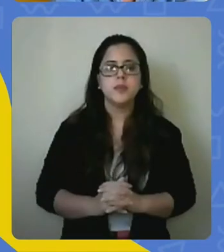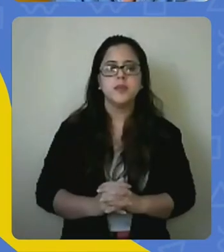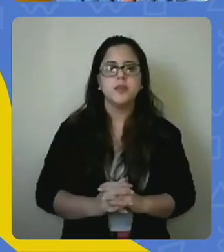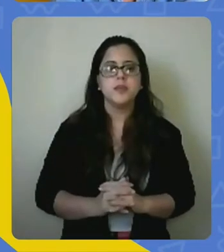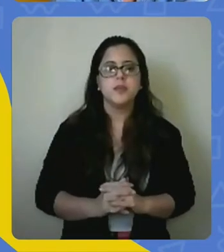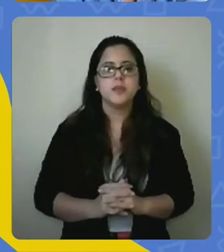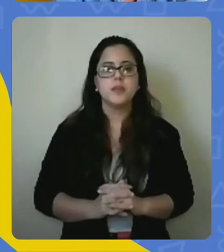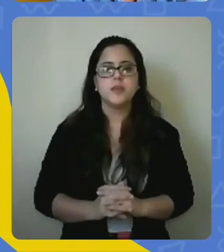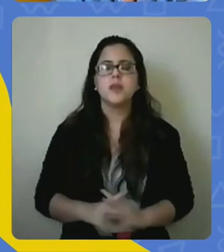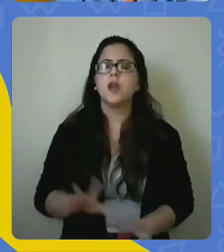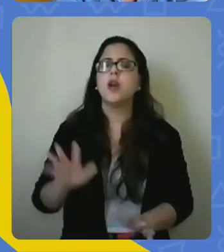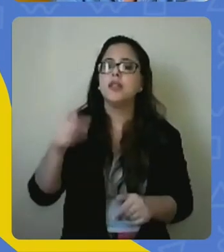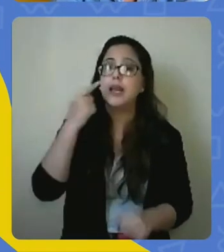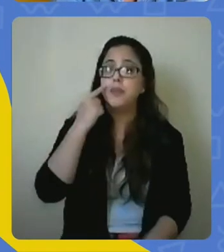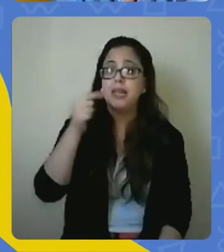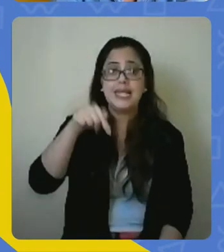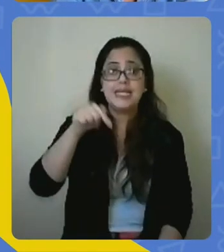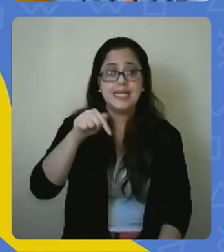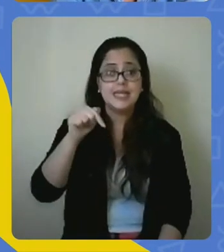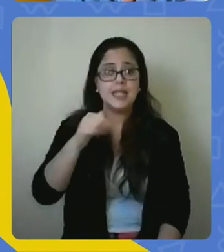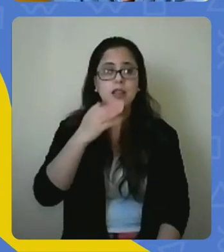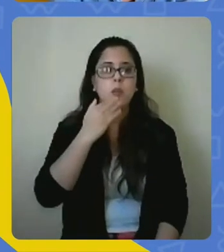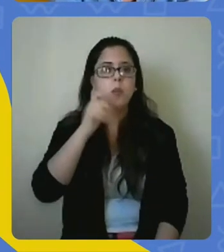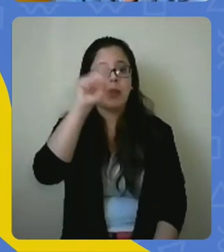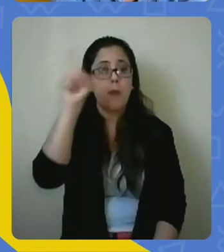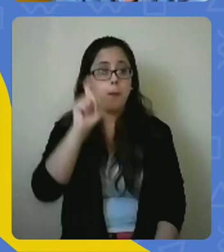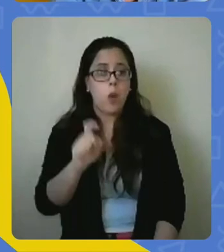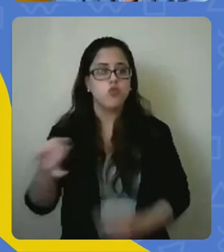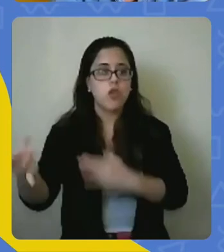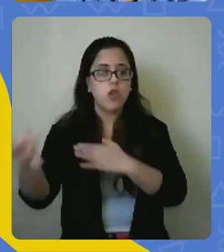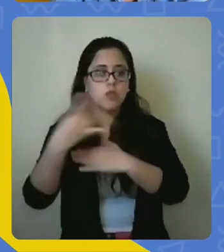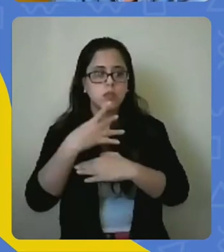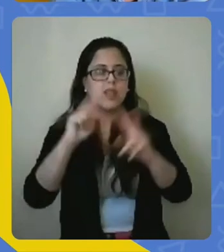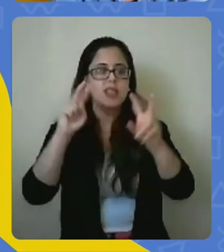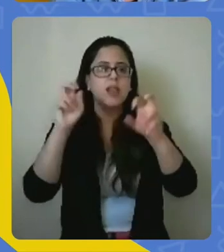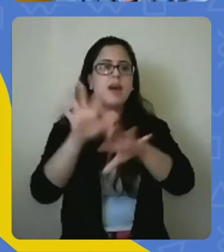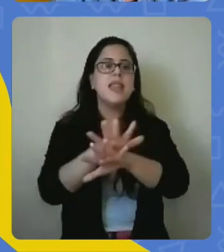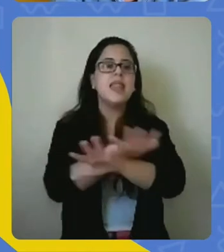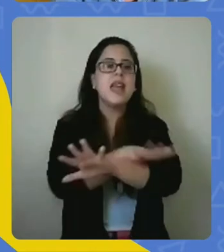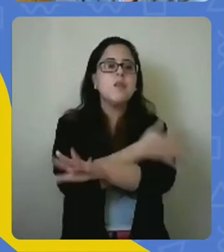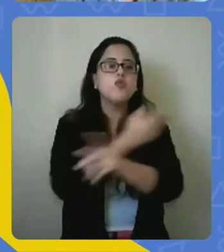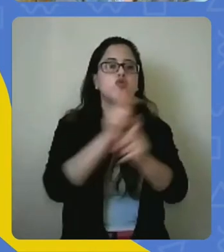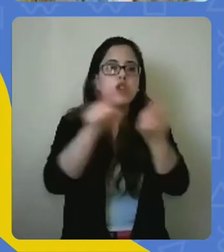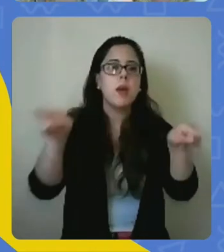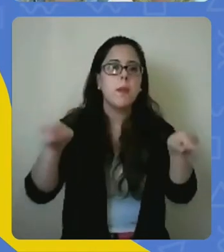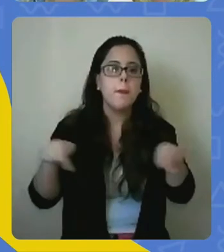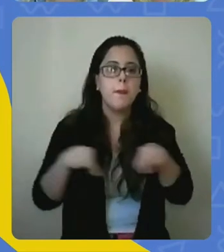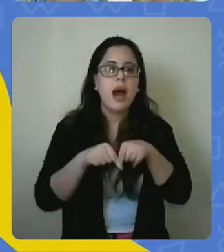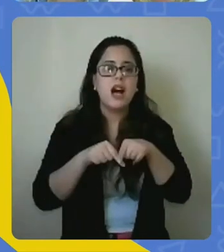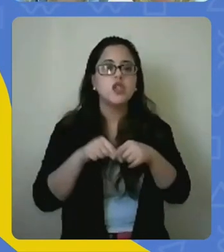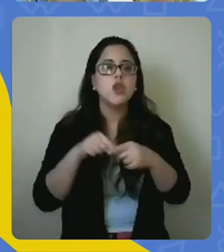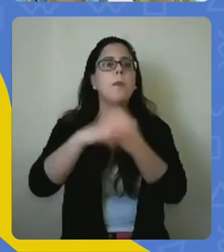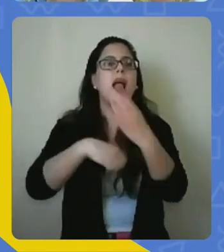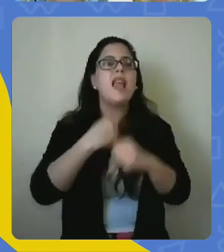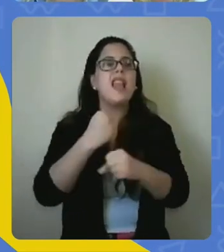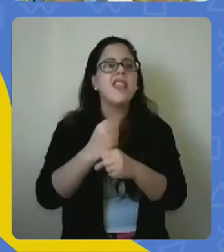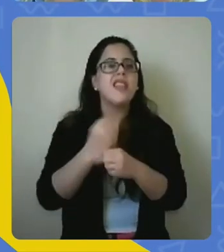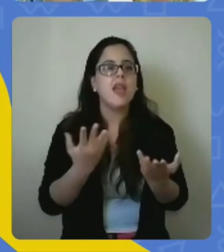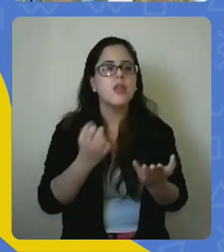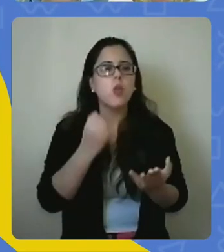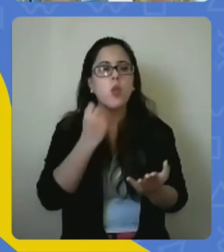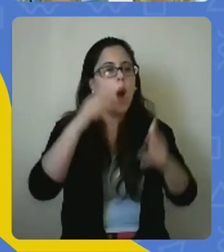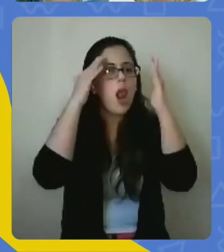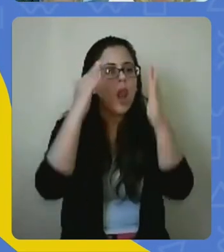Mira, aquí mismo en esta misma línea me están preguntando espacio de emociones, rango etario. ¿Para qué rango etario es?